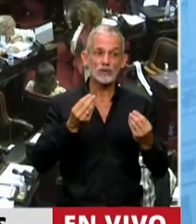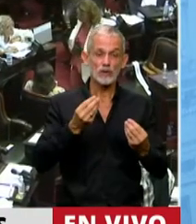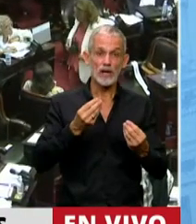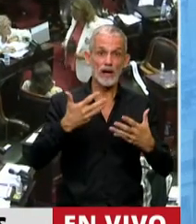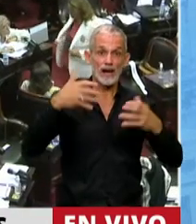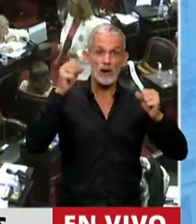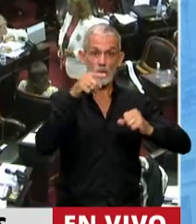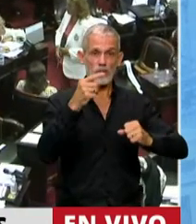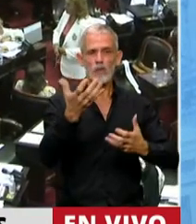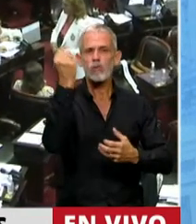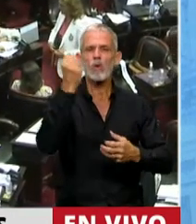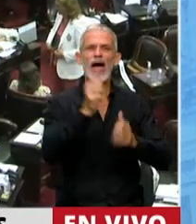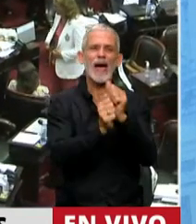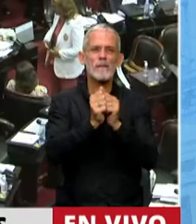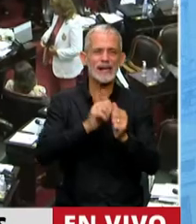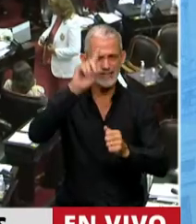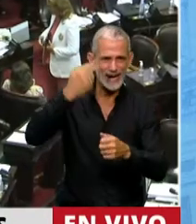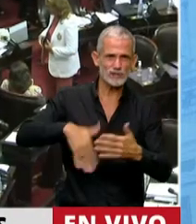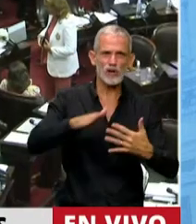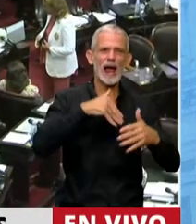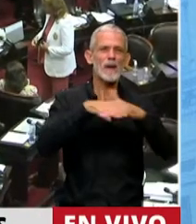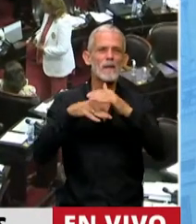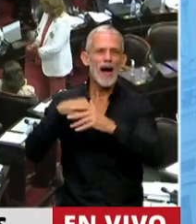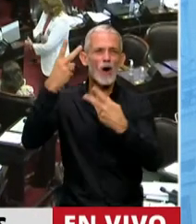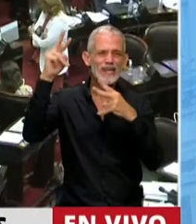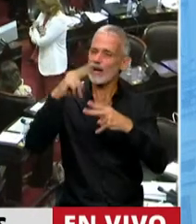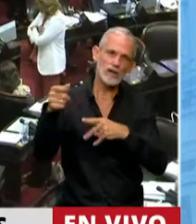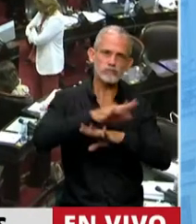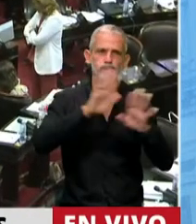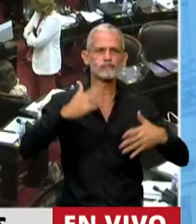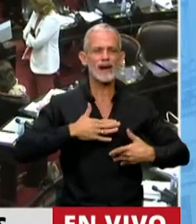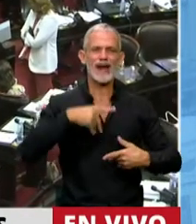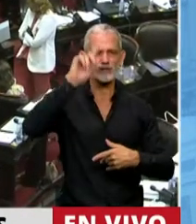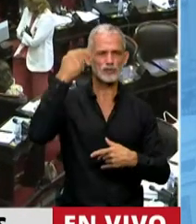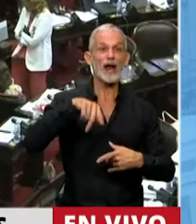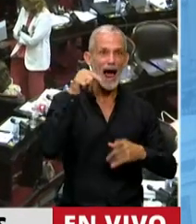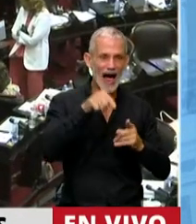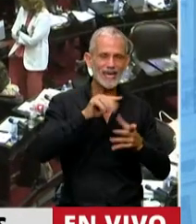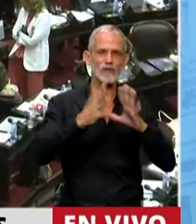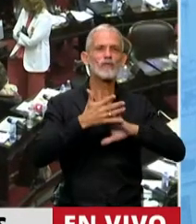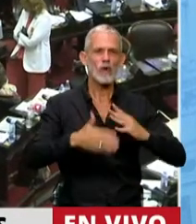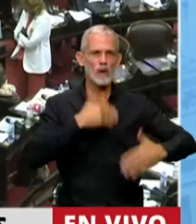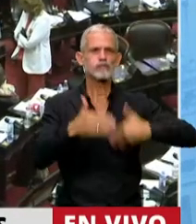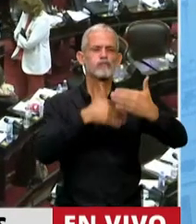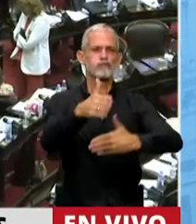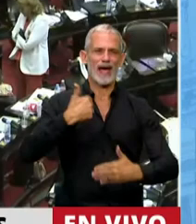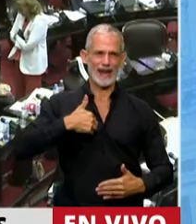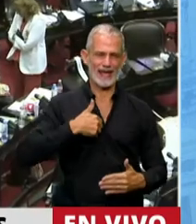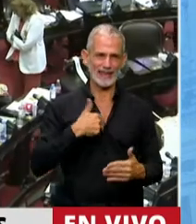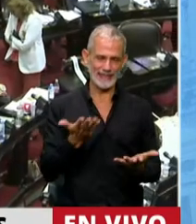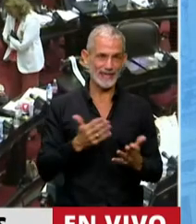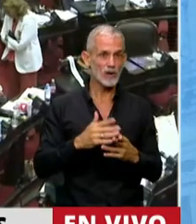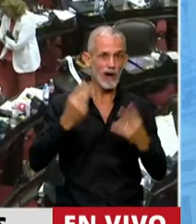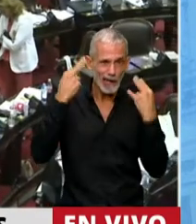Recuperando las empresas privatizadas, nacionalizando la banca y el comercio exterior, ahí están los recursos para sacar el país adelante,